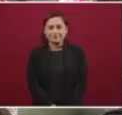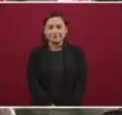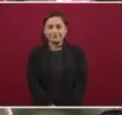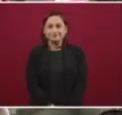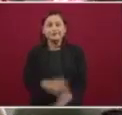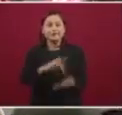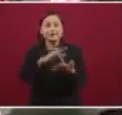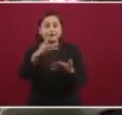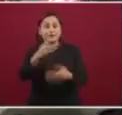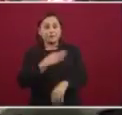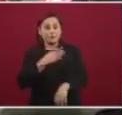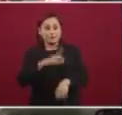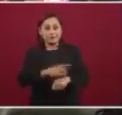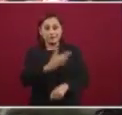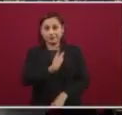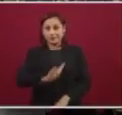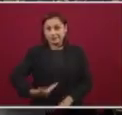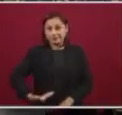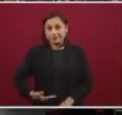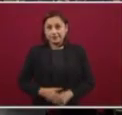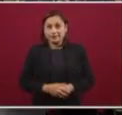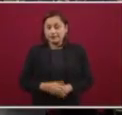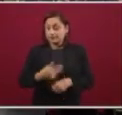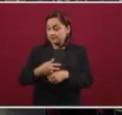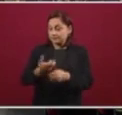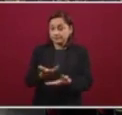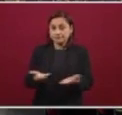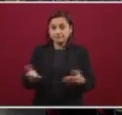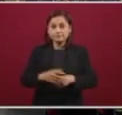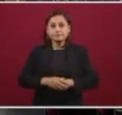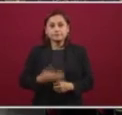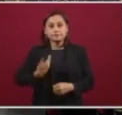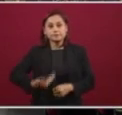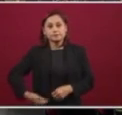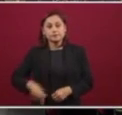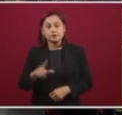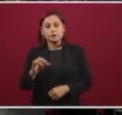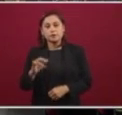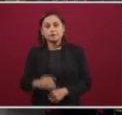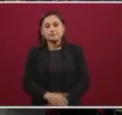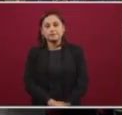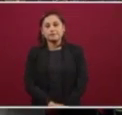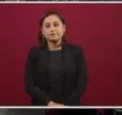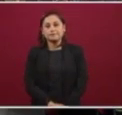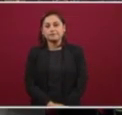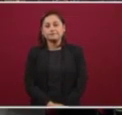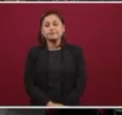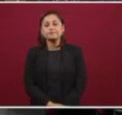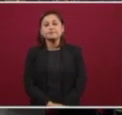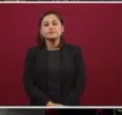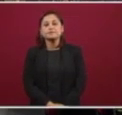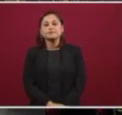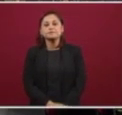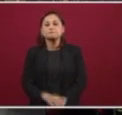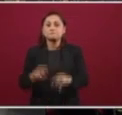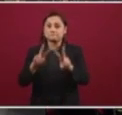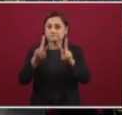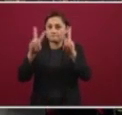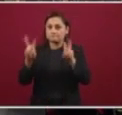Gracias, buenos días, señor presidente, nuestros invitados, Carlos Montesinos de la Hoguera. Retomando un par de estos temas que ya